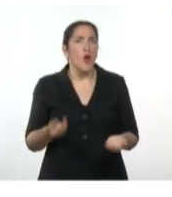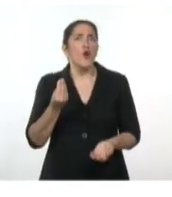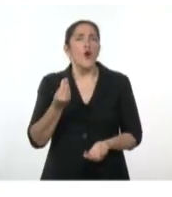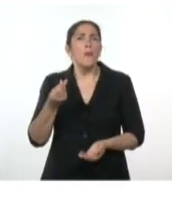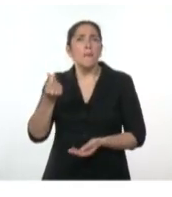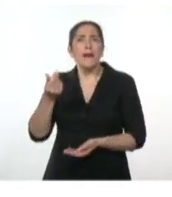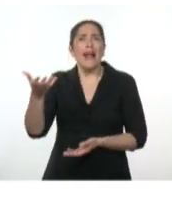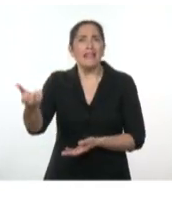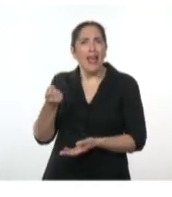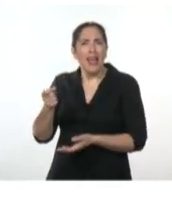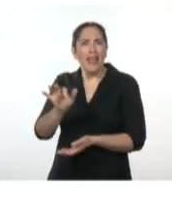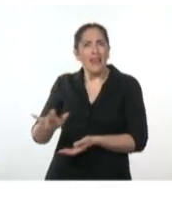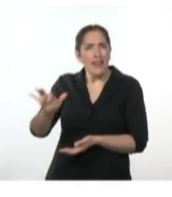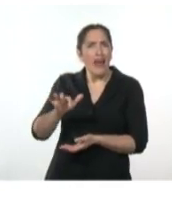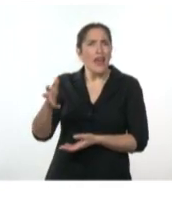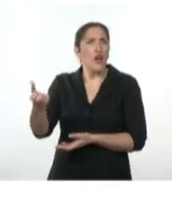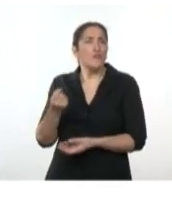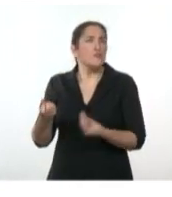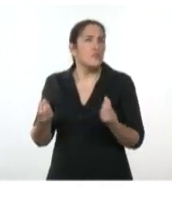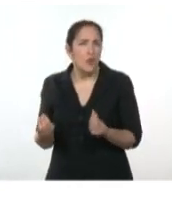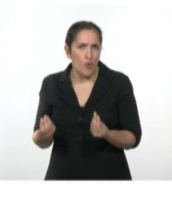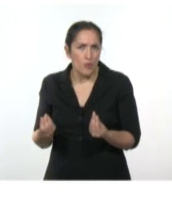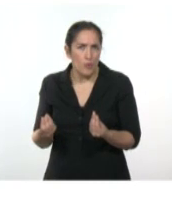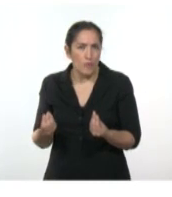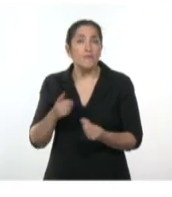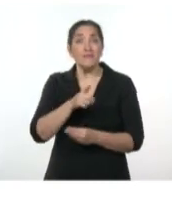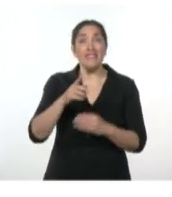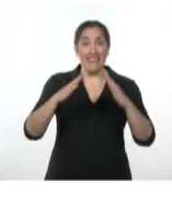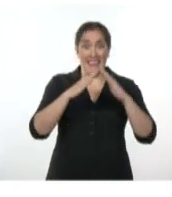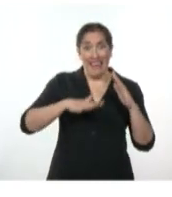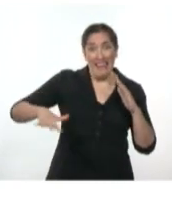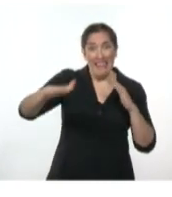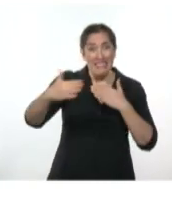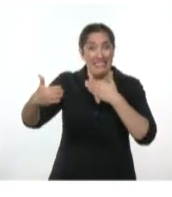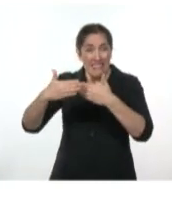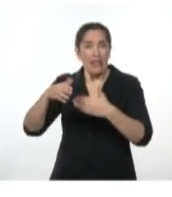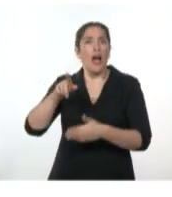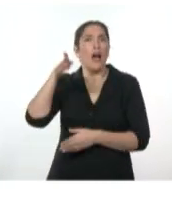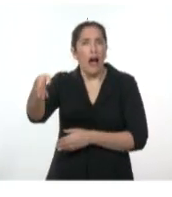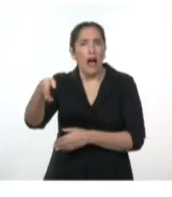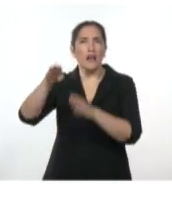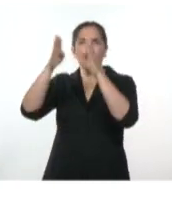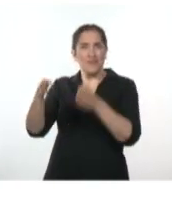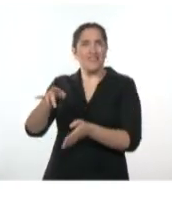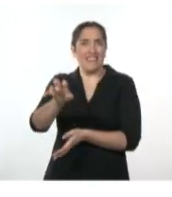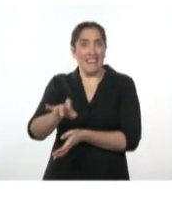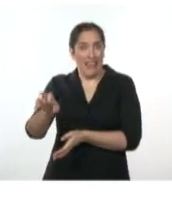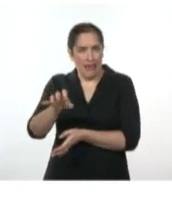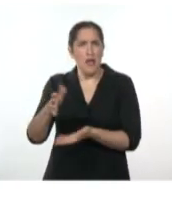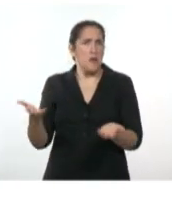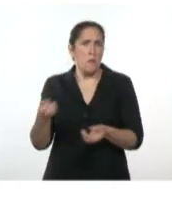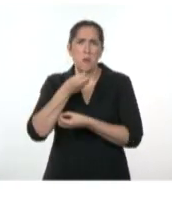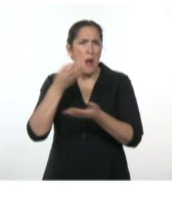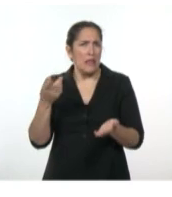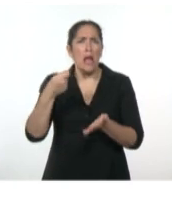en efectivo del cajero automático? Acércate al cajero del banco más cercano. Podés utilizar cualquiera, sin